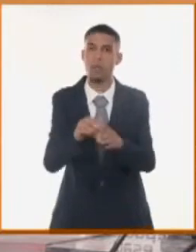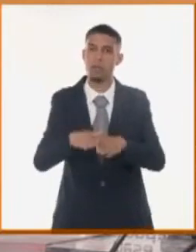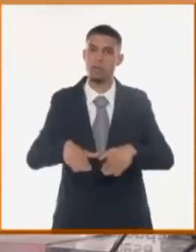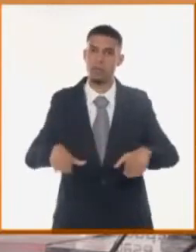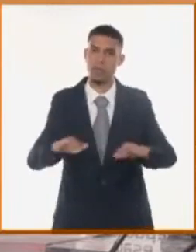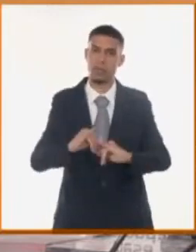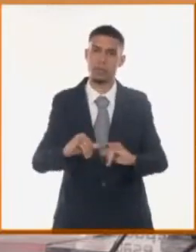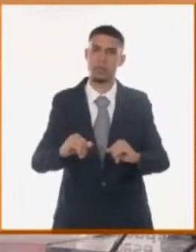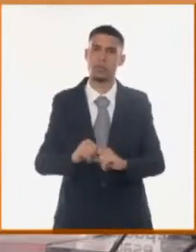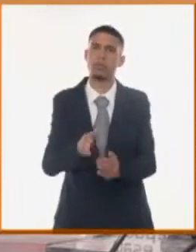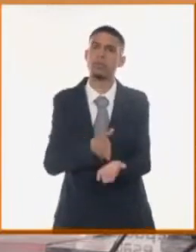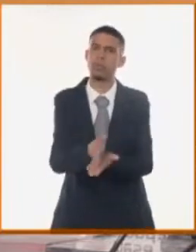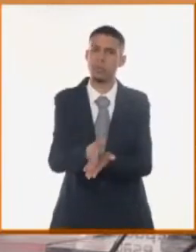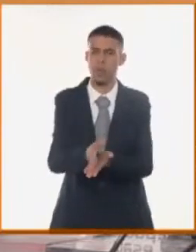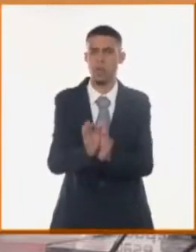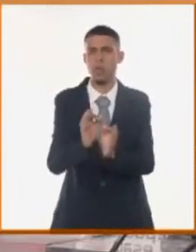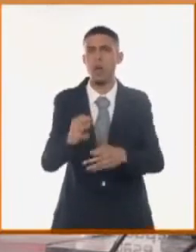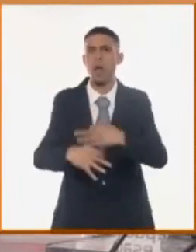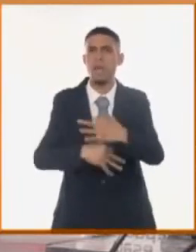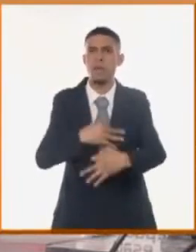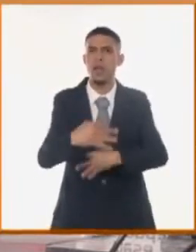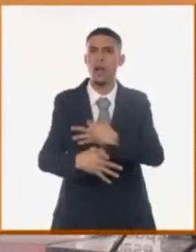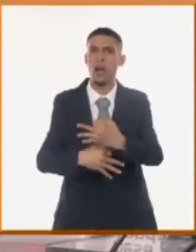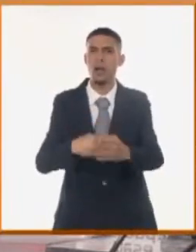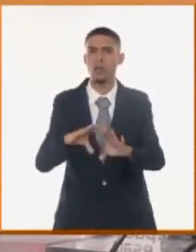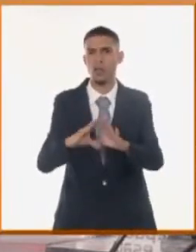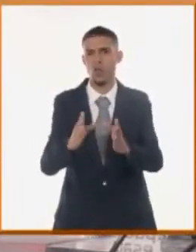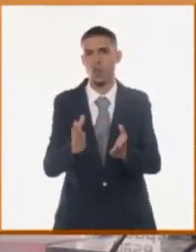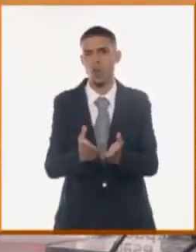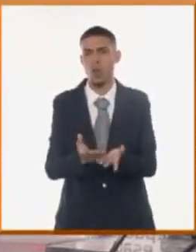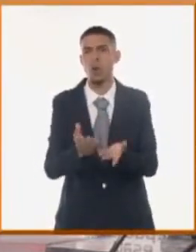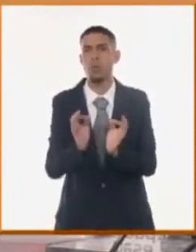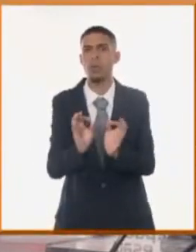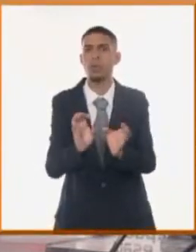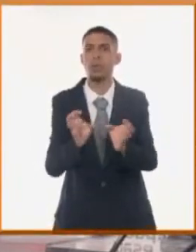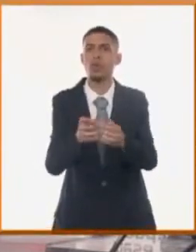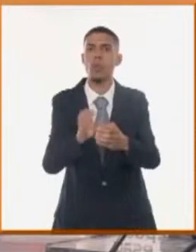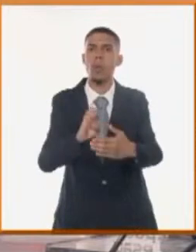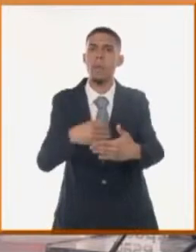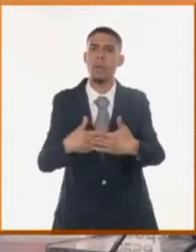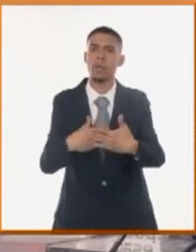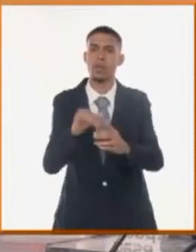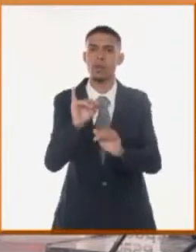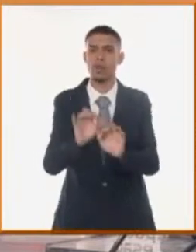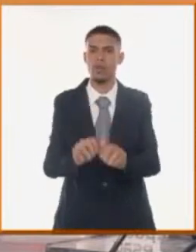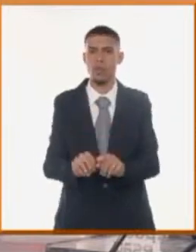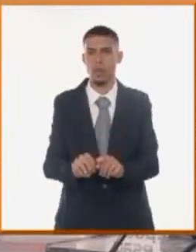hoy. Sigamos entonces hablando en nuestro espacio del Grupo Empresarial de la